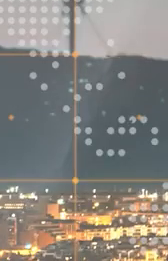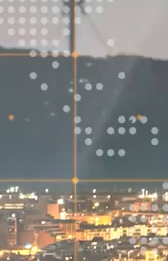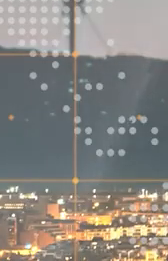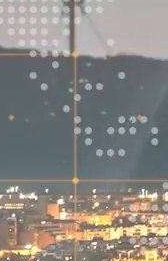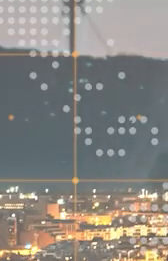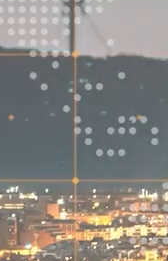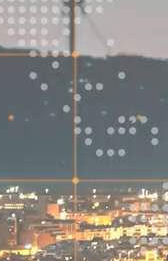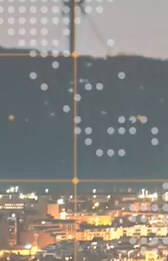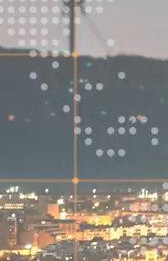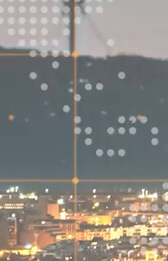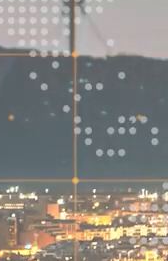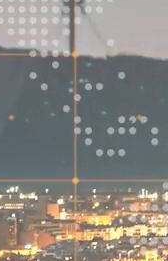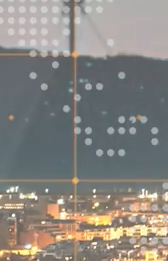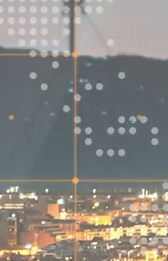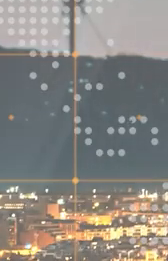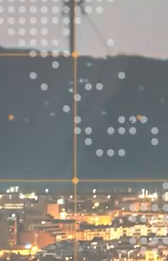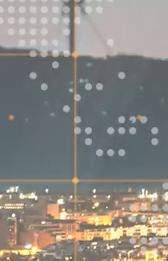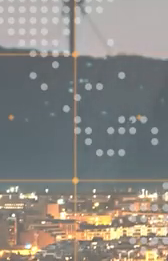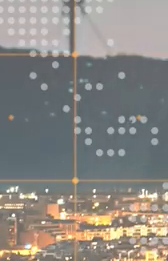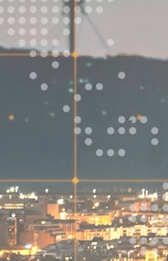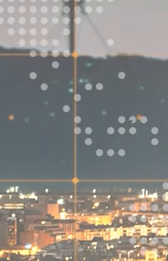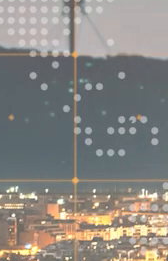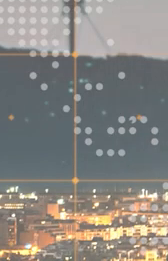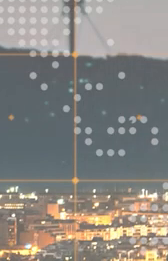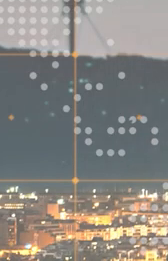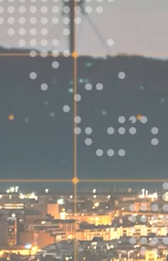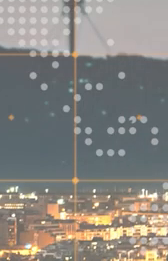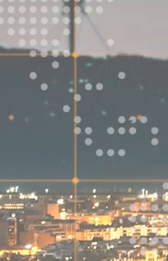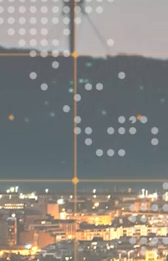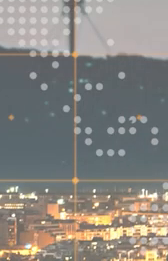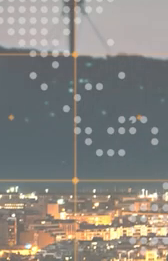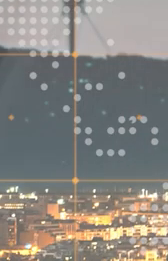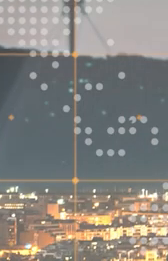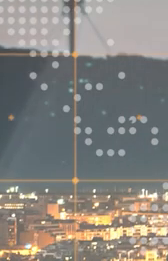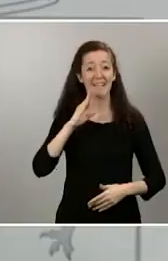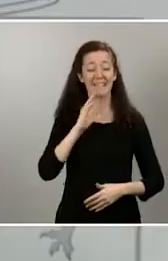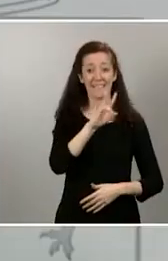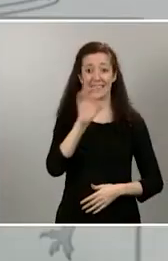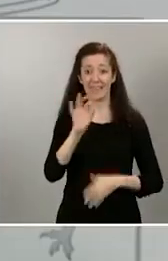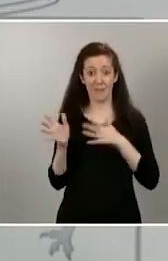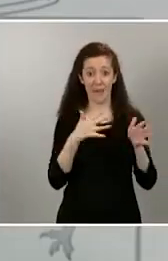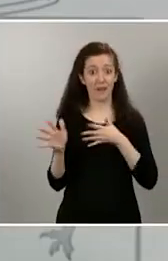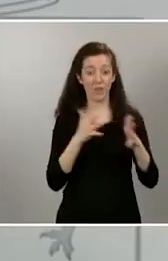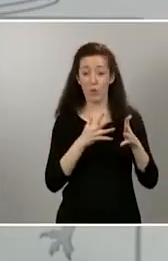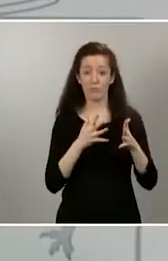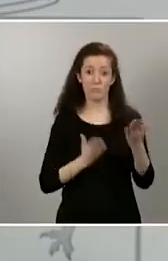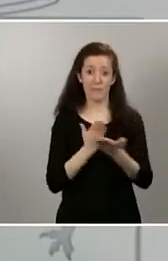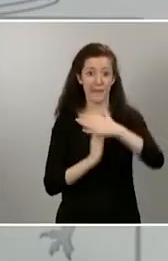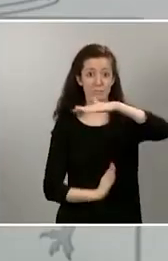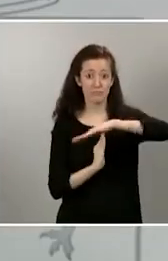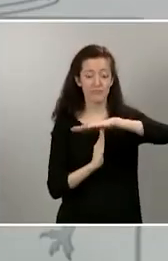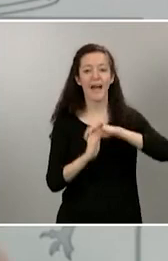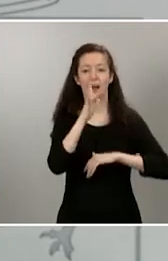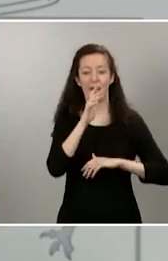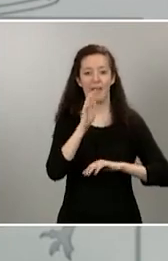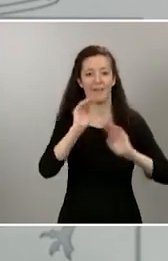A partir de la semana que viene, el gobierno permitirá al fin que los españoles dejen de ir en pijama todo el día. Será un proceso gradual de vuelta a